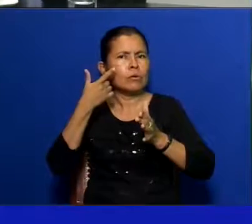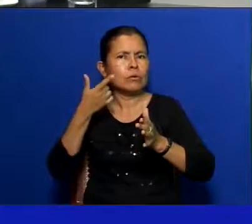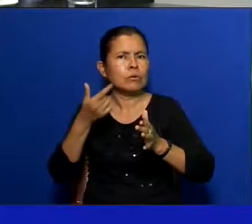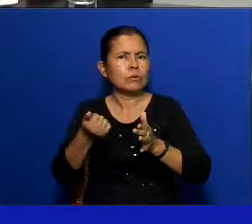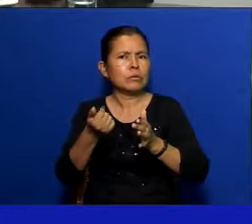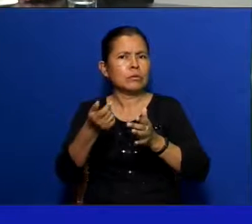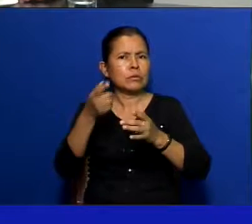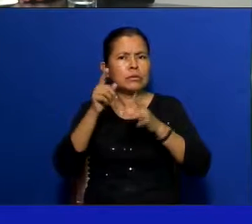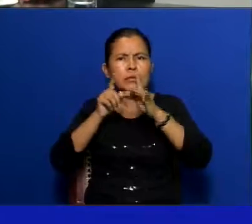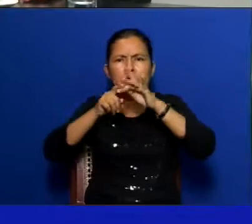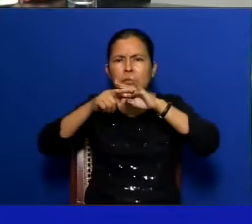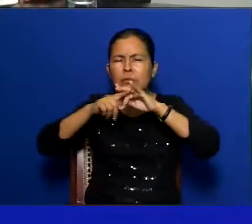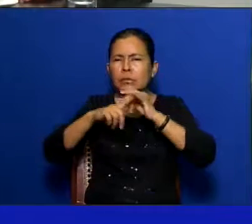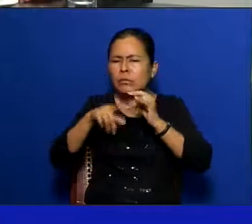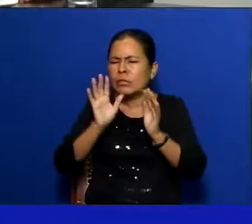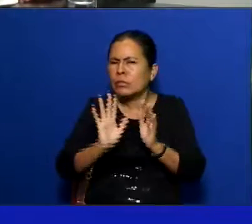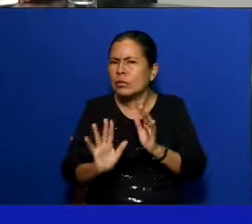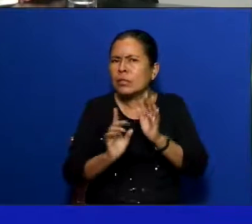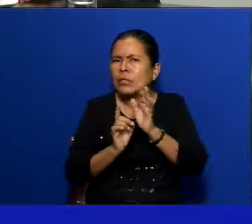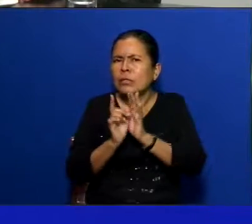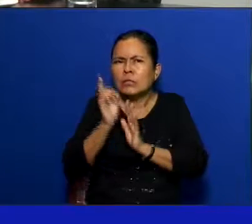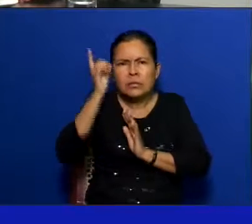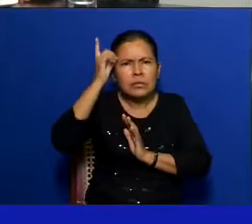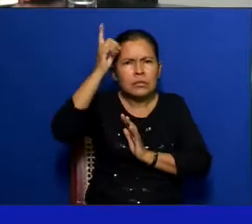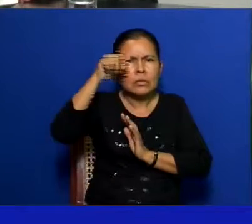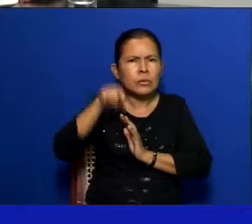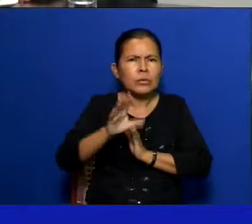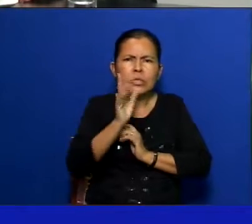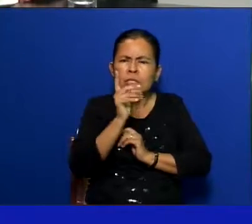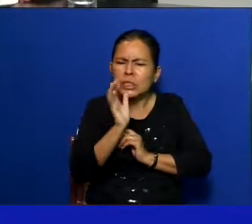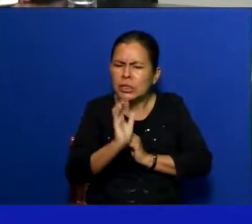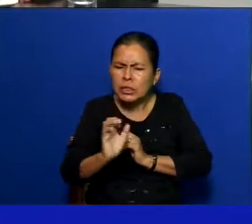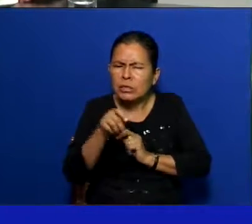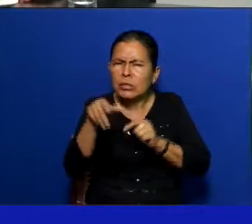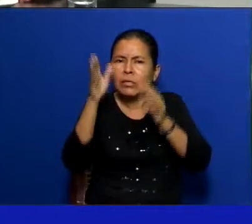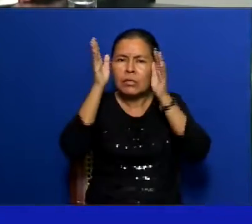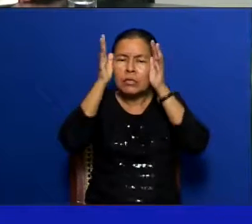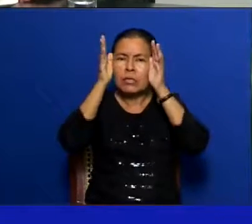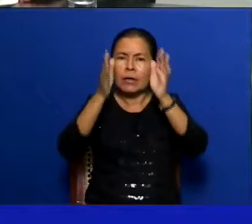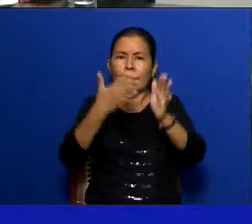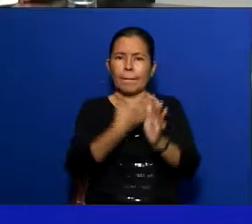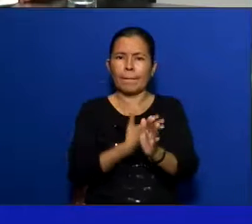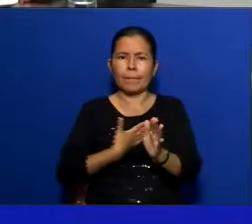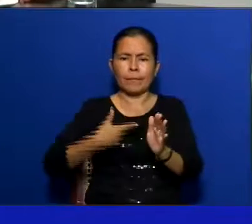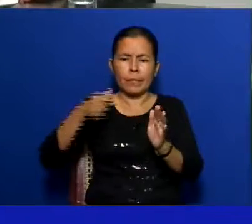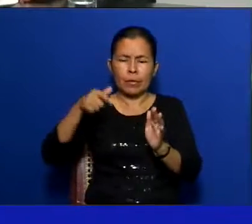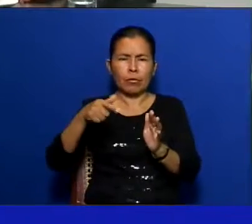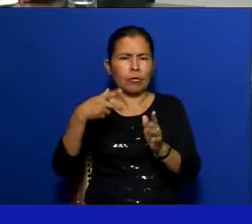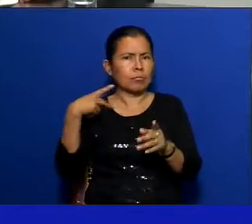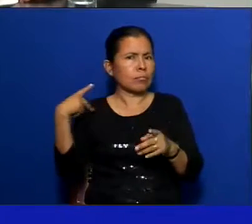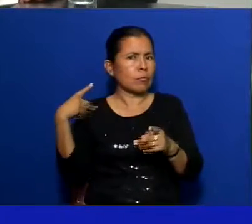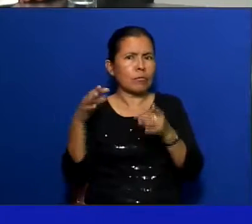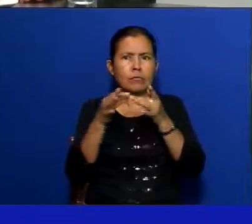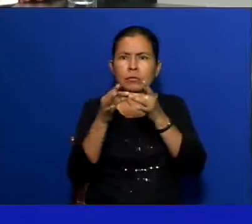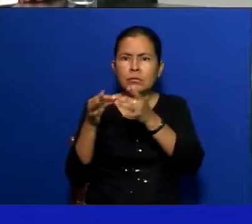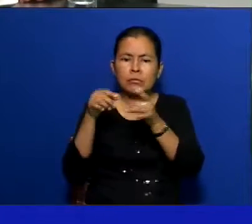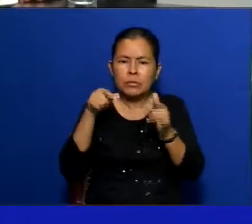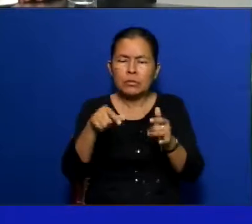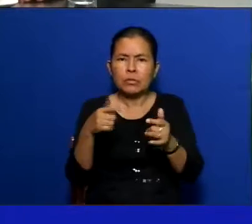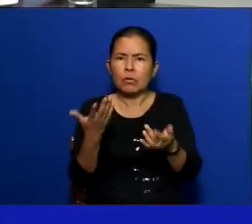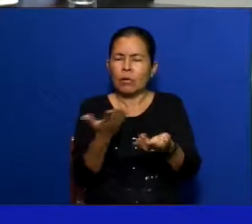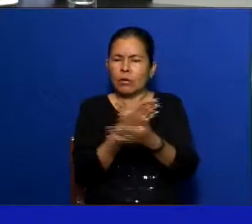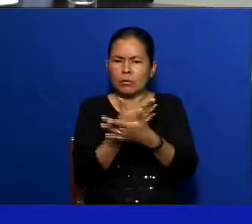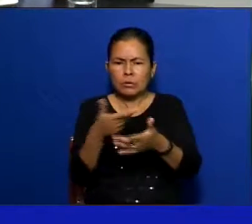sobre la psicología y el desarrollo de los niños, para que pudieran brindar una atención de mejor calidad profesional y de mejor calidad